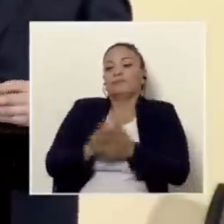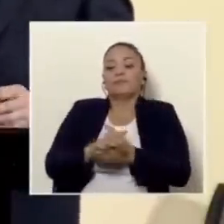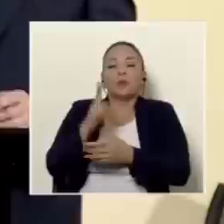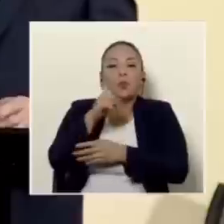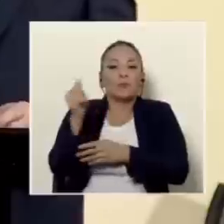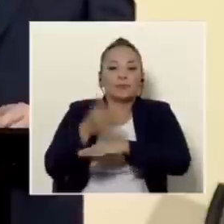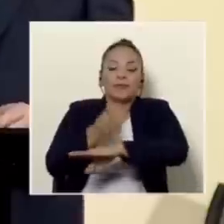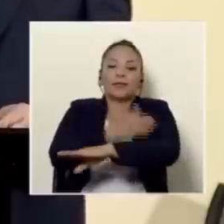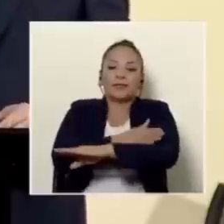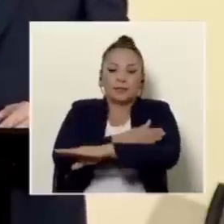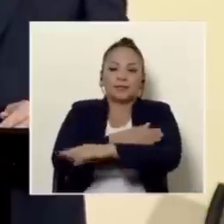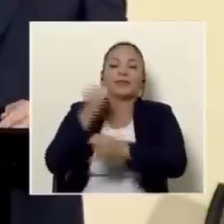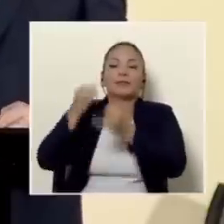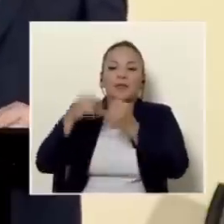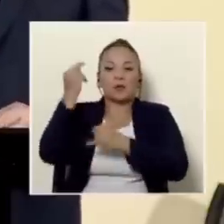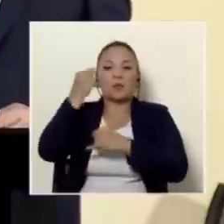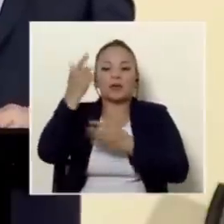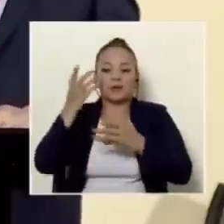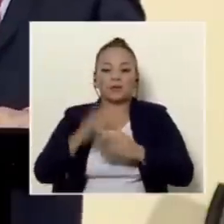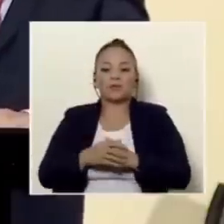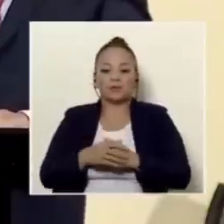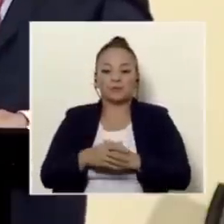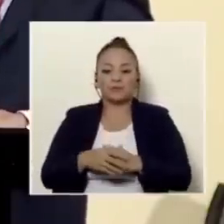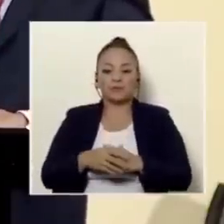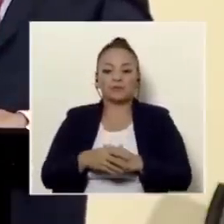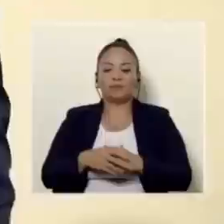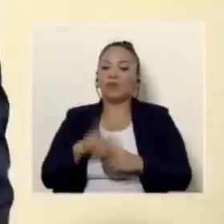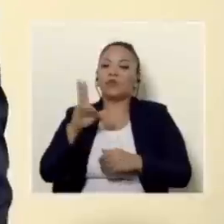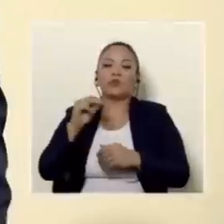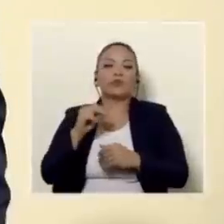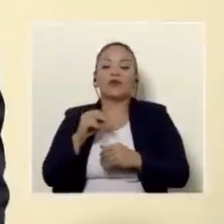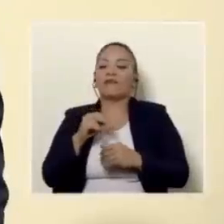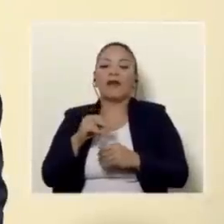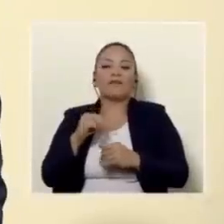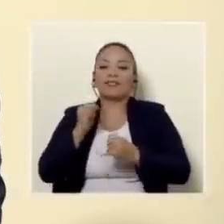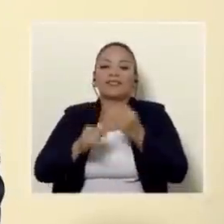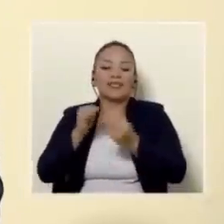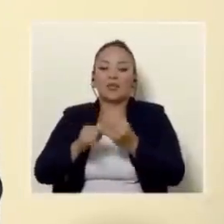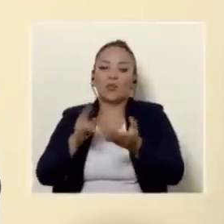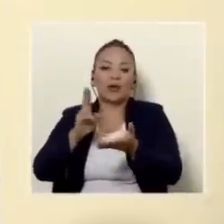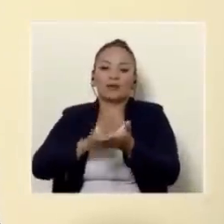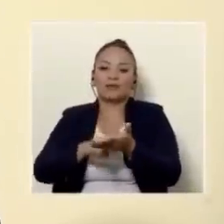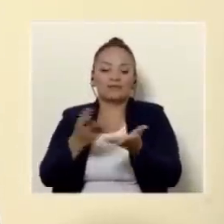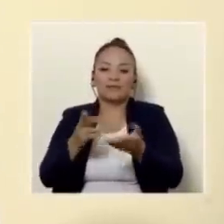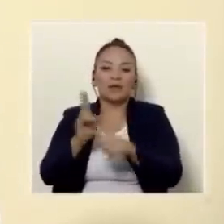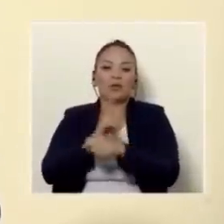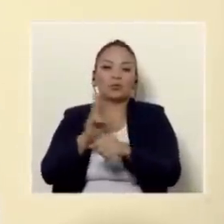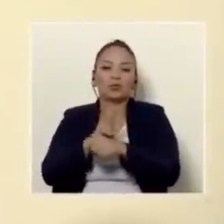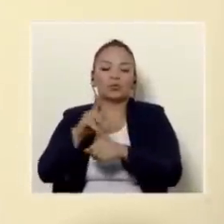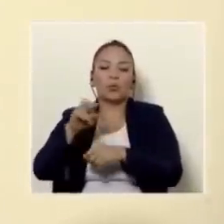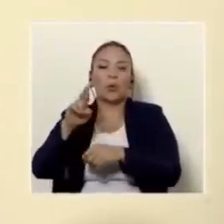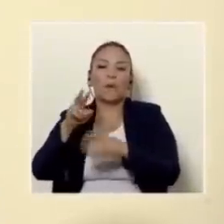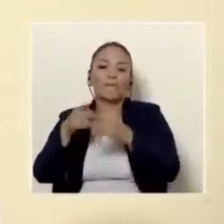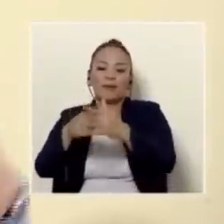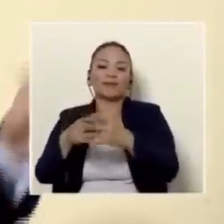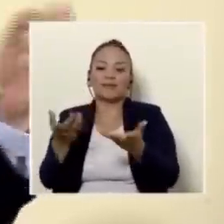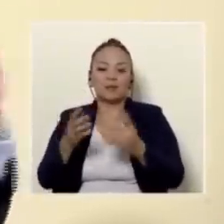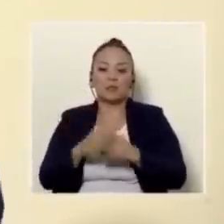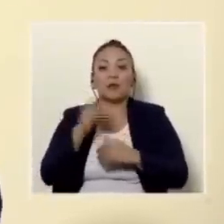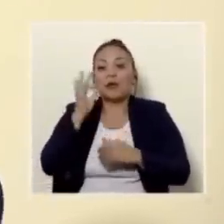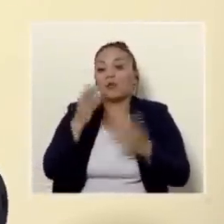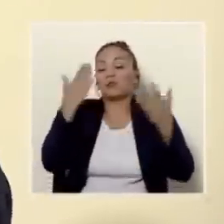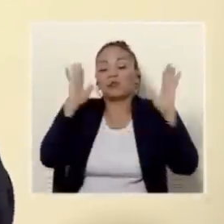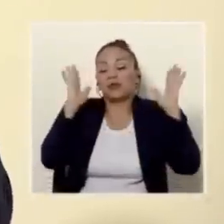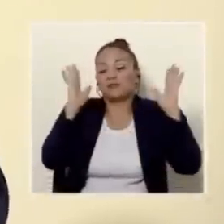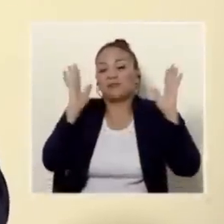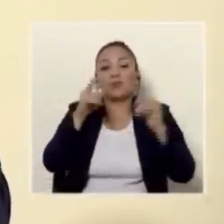un mes antes de salir del gobierno, ni siquiera se había vencido el acomodato, ¿verdad? O el uso en precario, creo, no